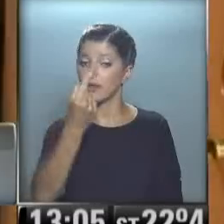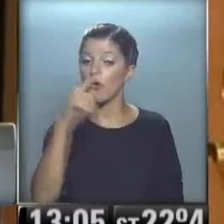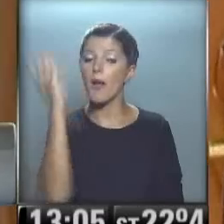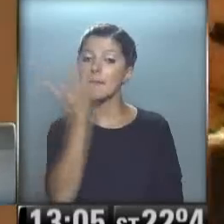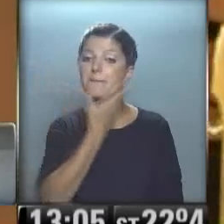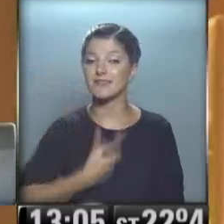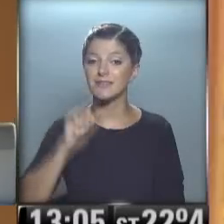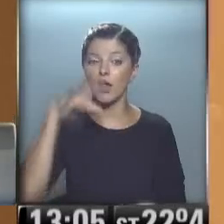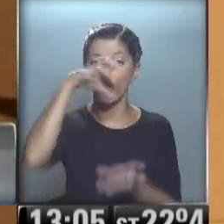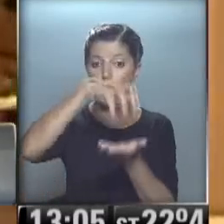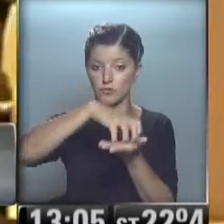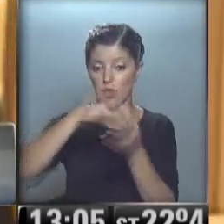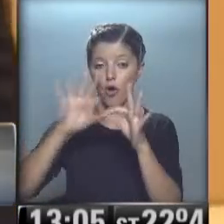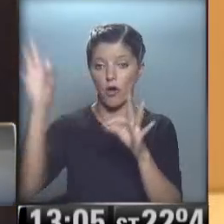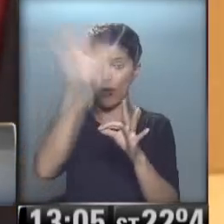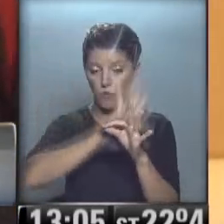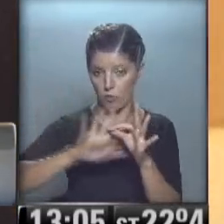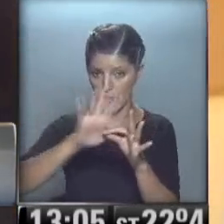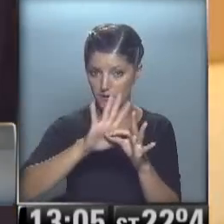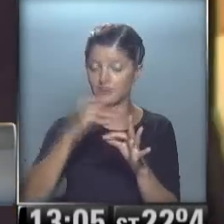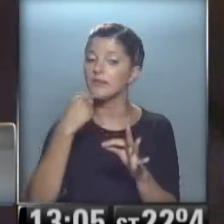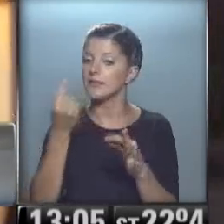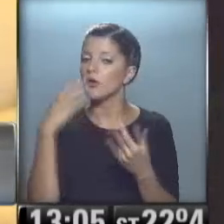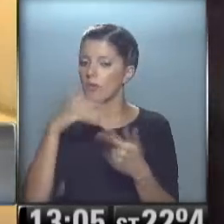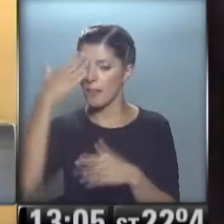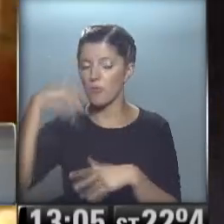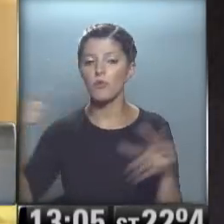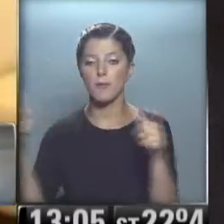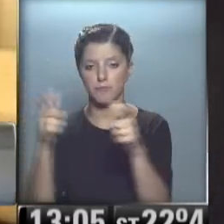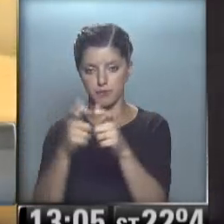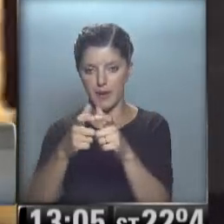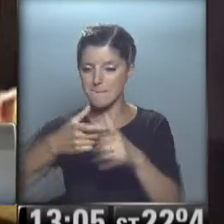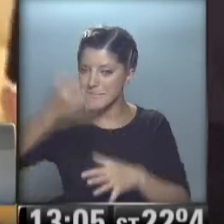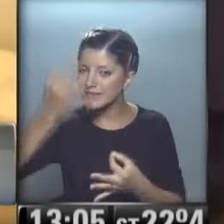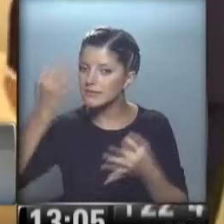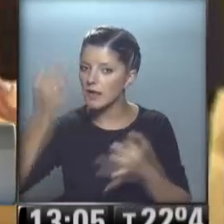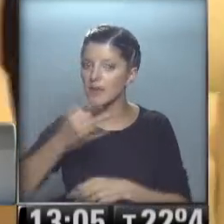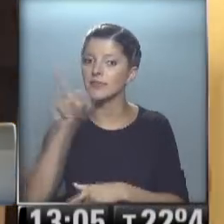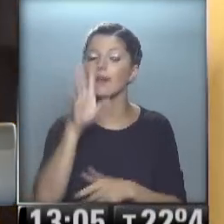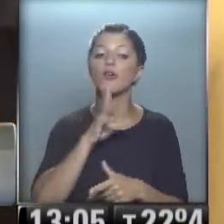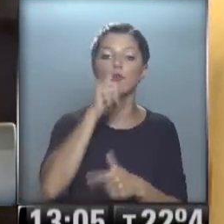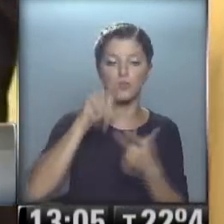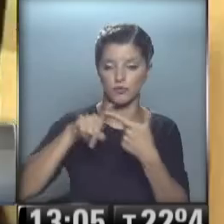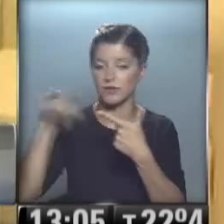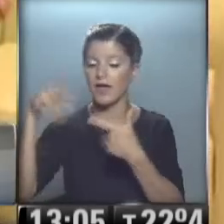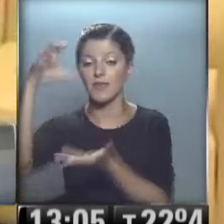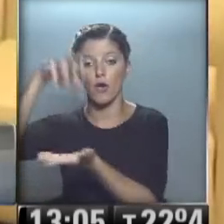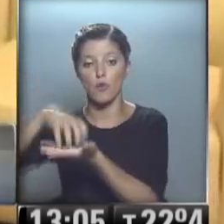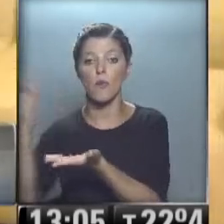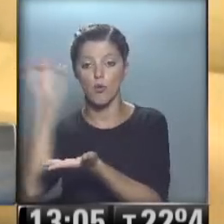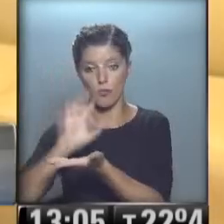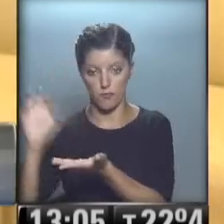Consejo Europeo, Herman Van Rompuy, tras una cumbre, precisamente, entre Rusia y el bloque